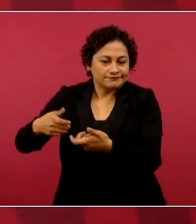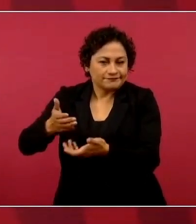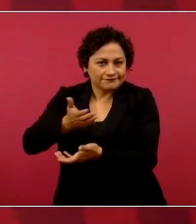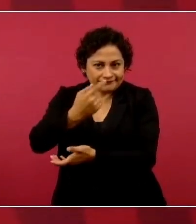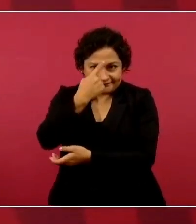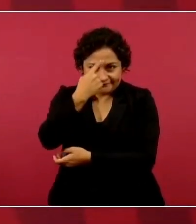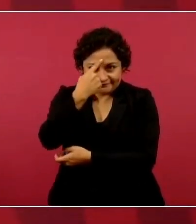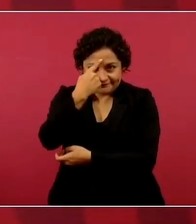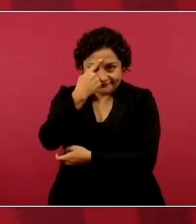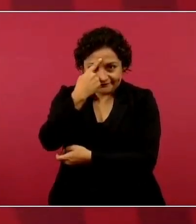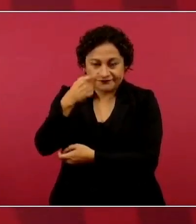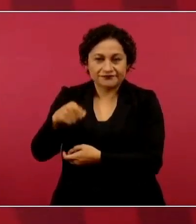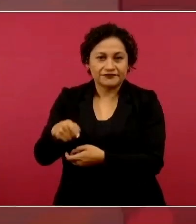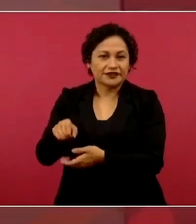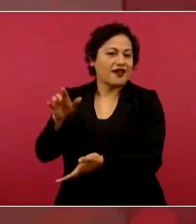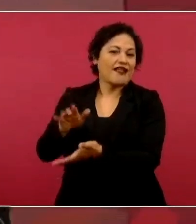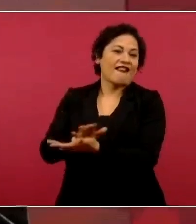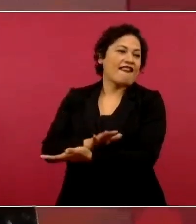No, regresan,